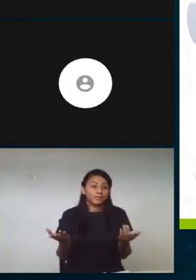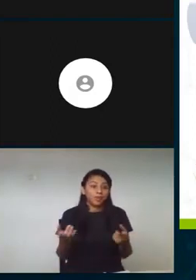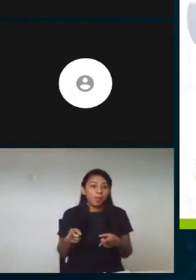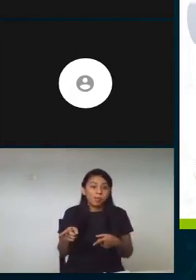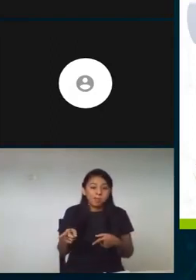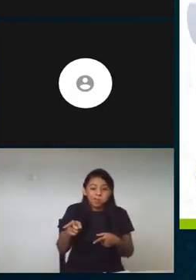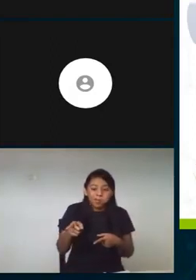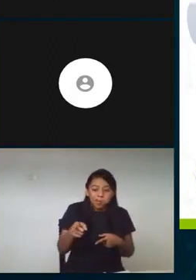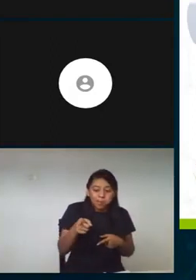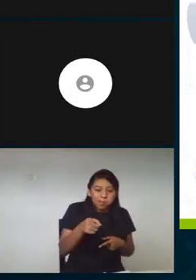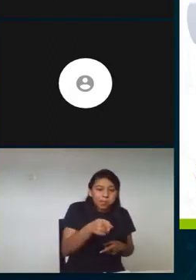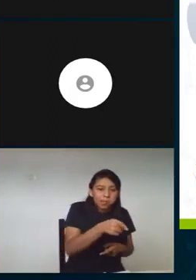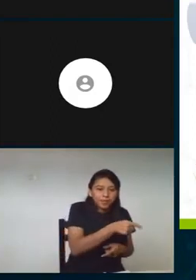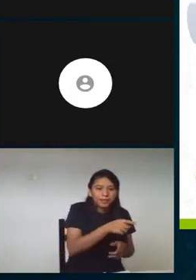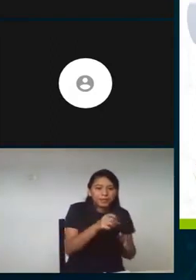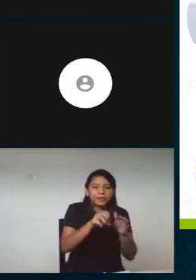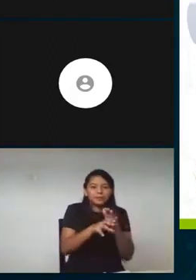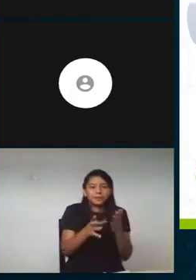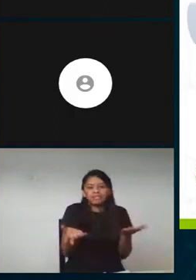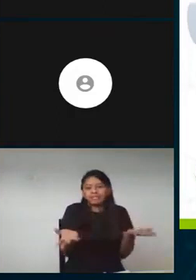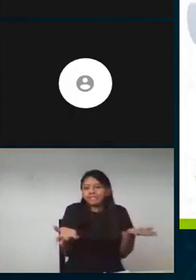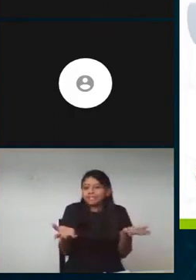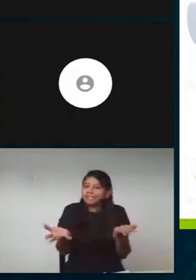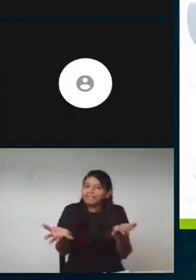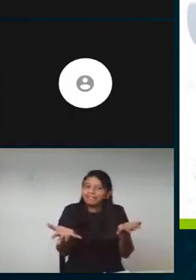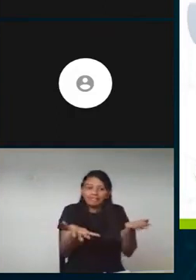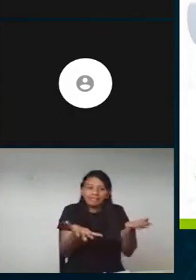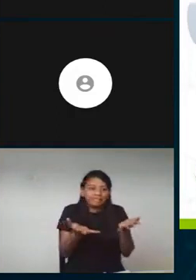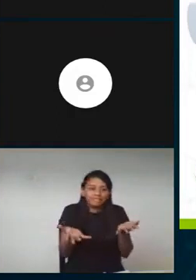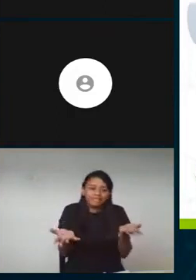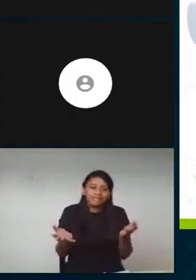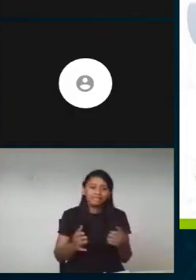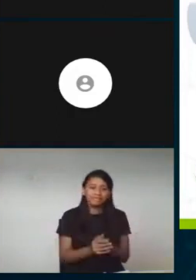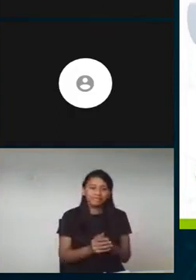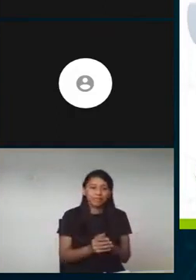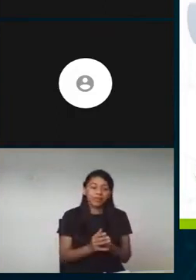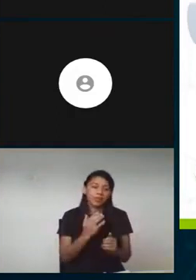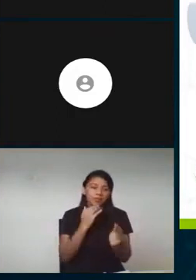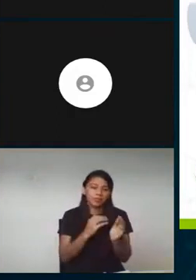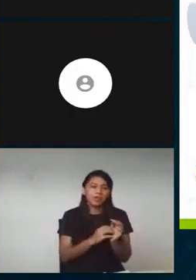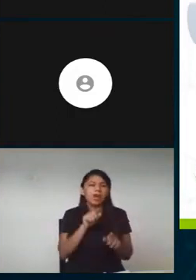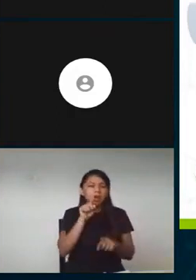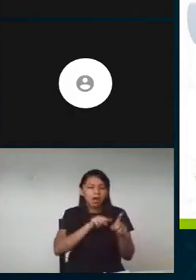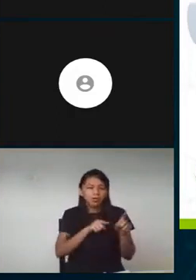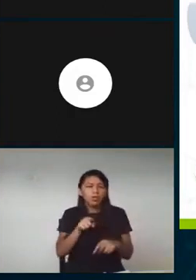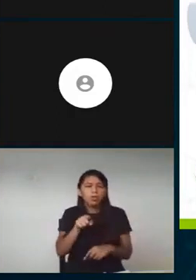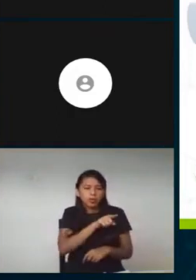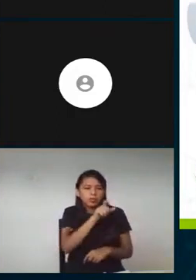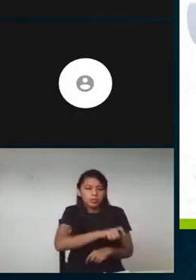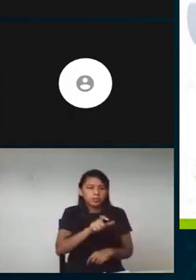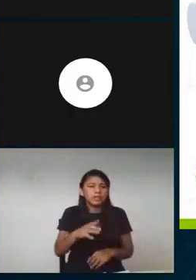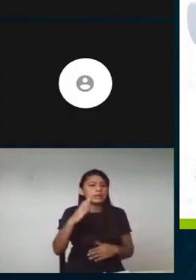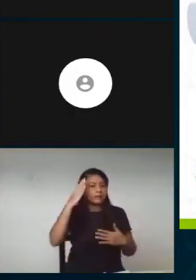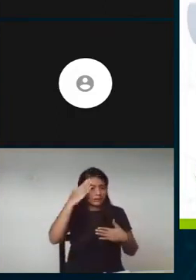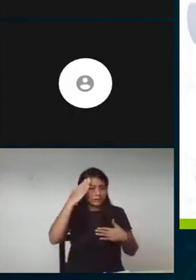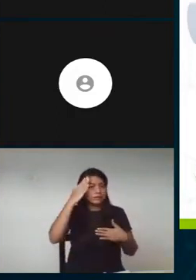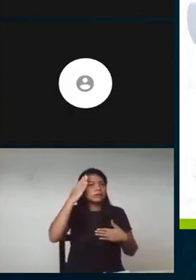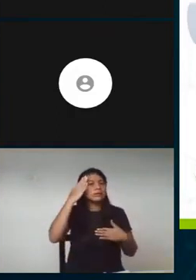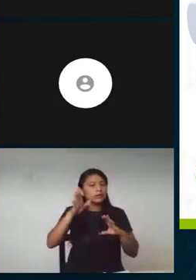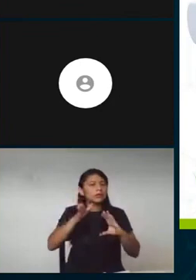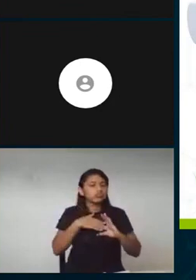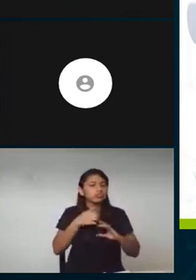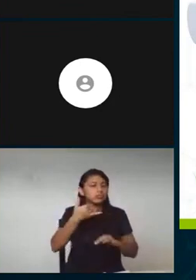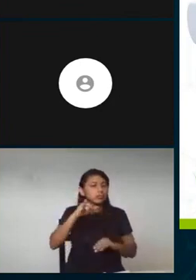práctica del reciclaje, pero de una manera un poco más particular, no muy regulada. Son casas